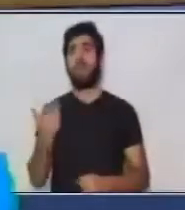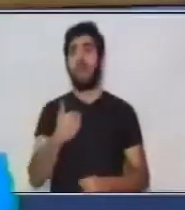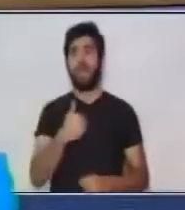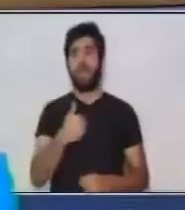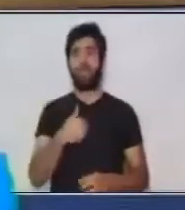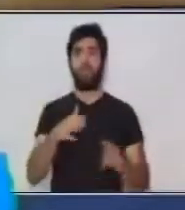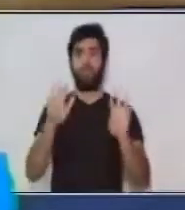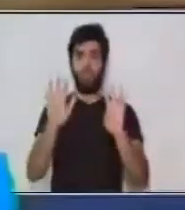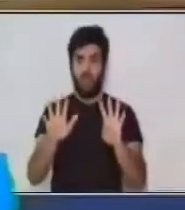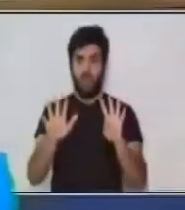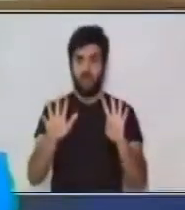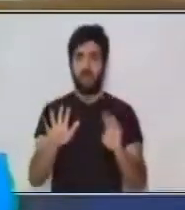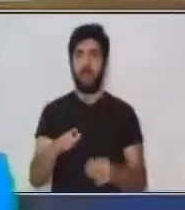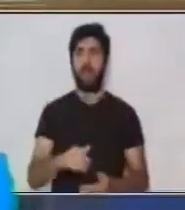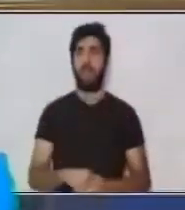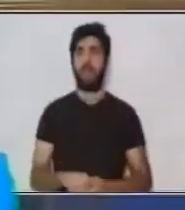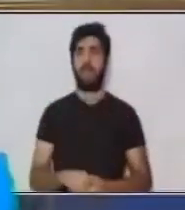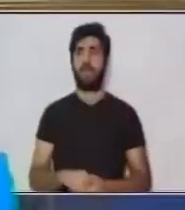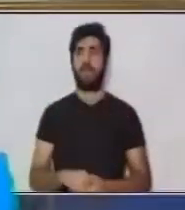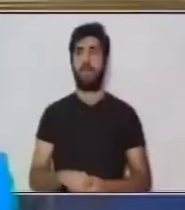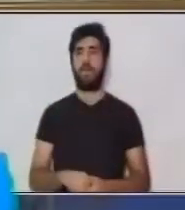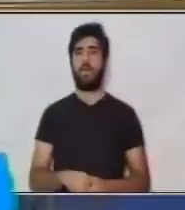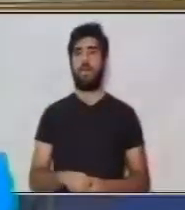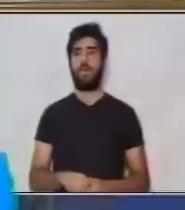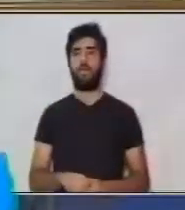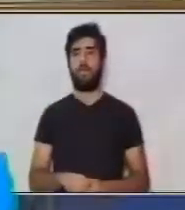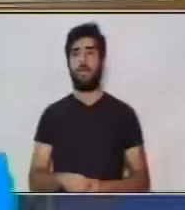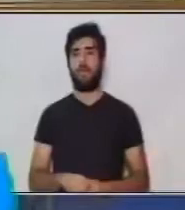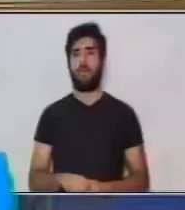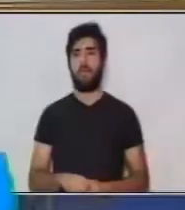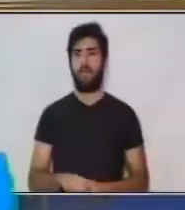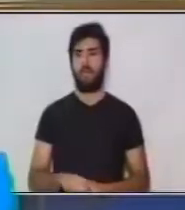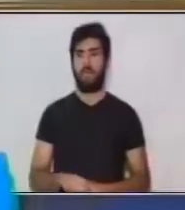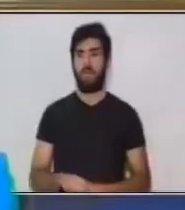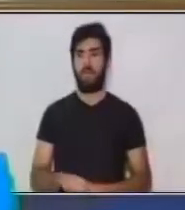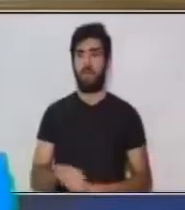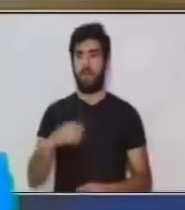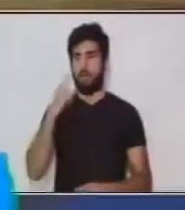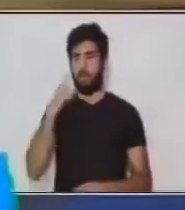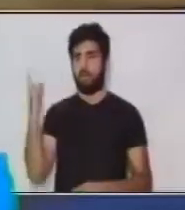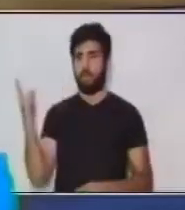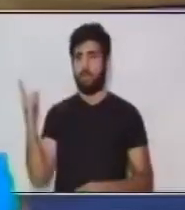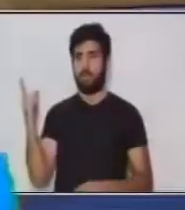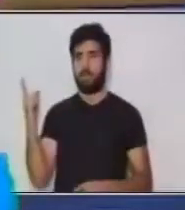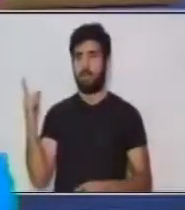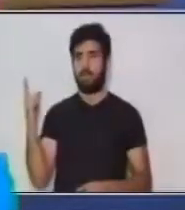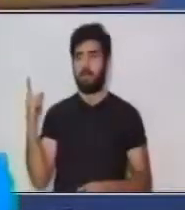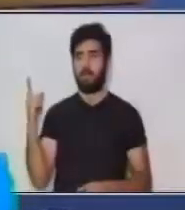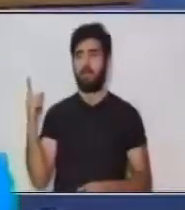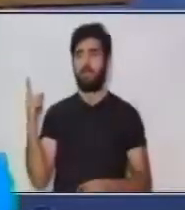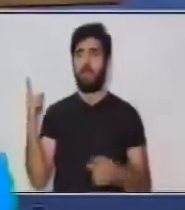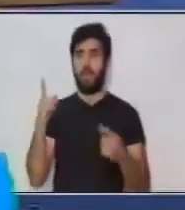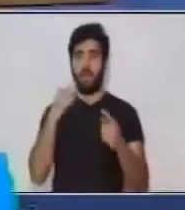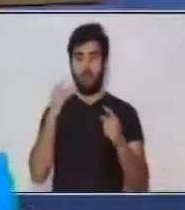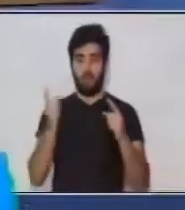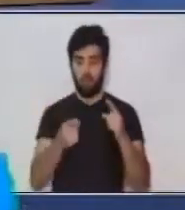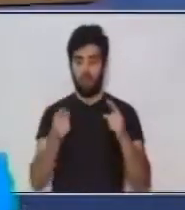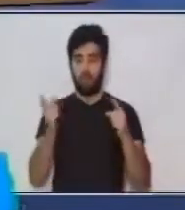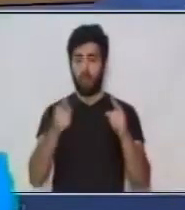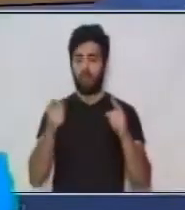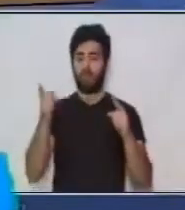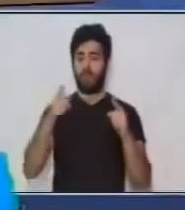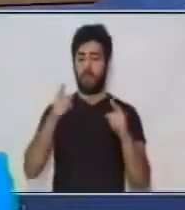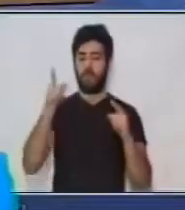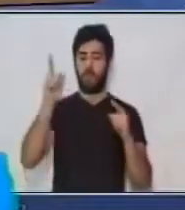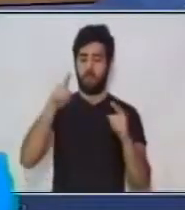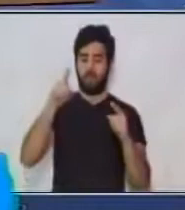eneágono. Los que tengan 9 lados. Bueno, veamos. Tiene 1, 2,